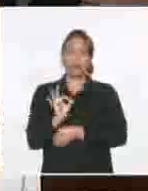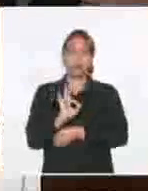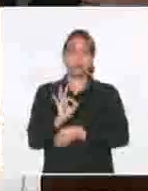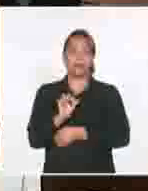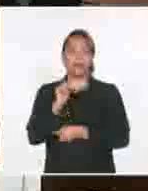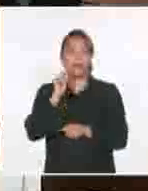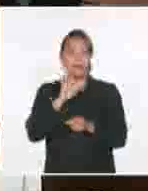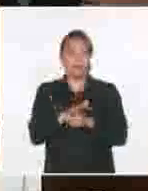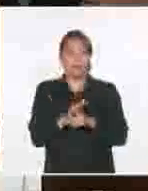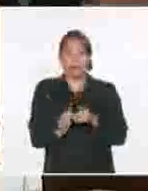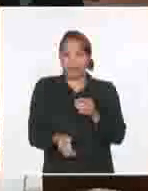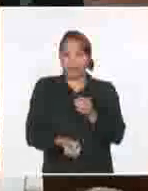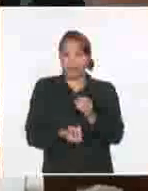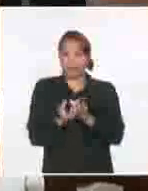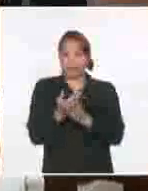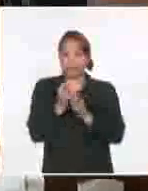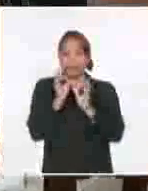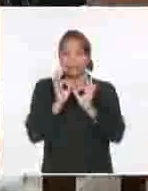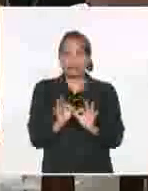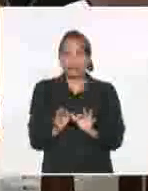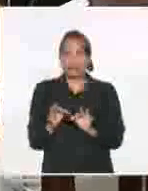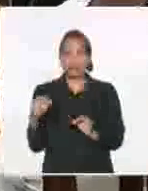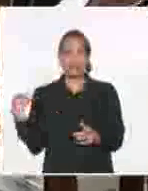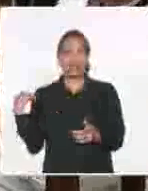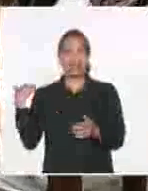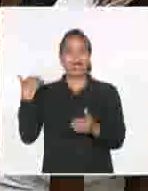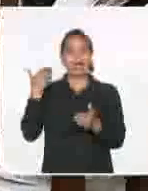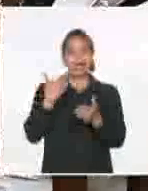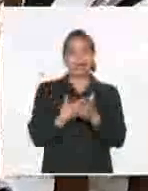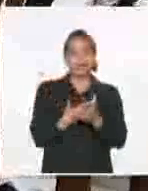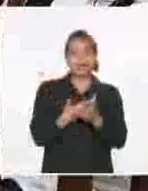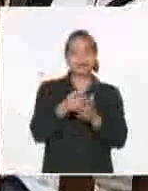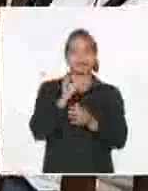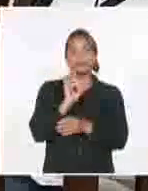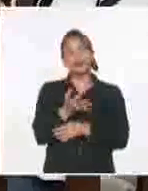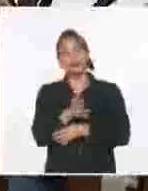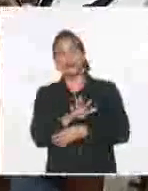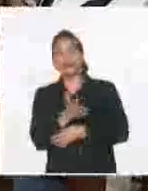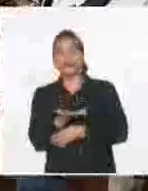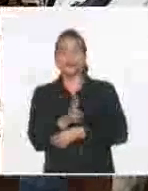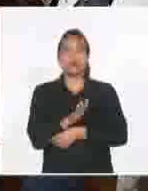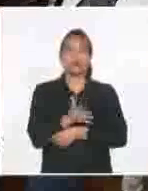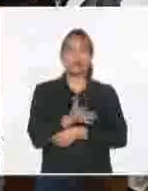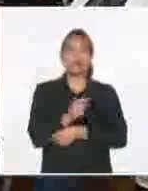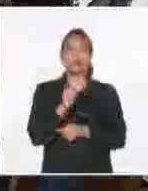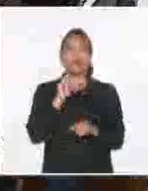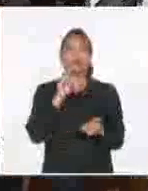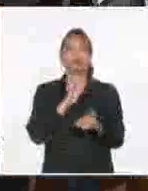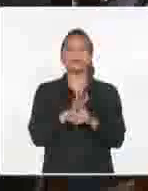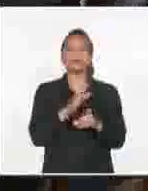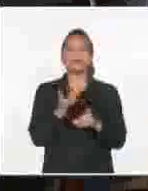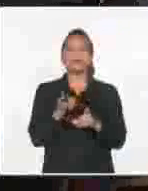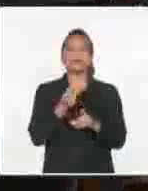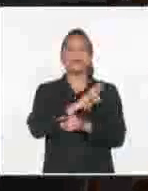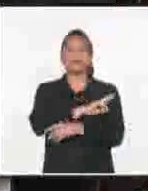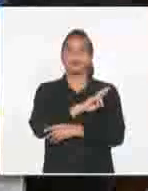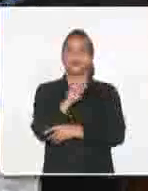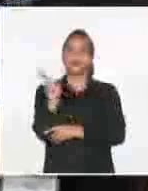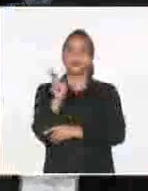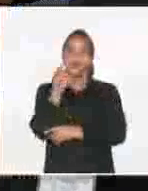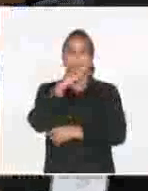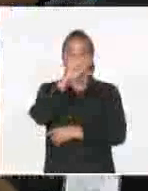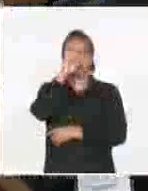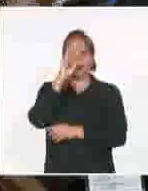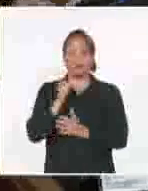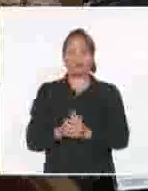origen, que acompaña prácticamente desde los inicios de la Revolución Cubana